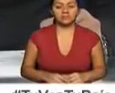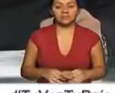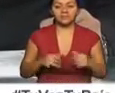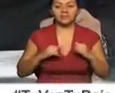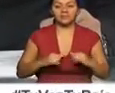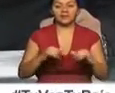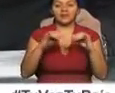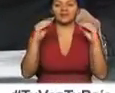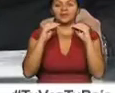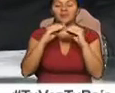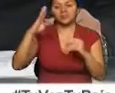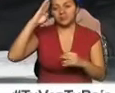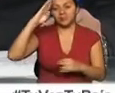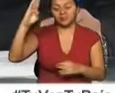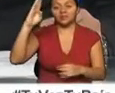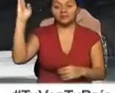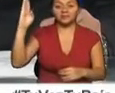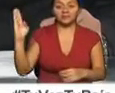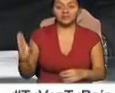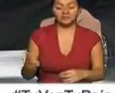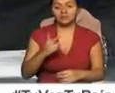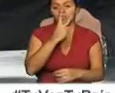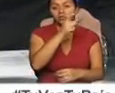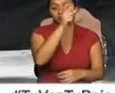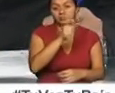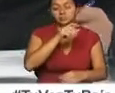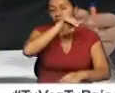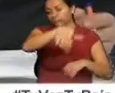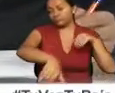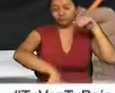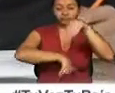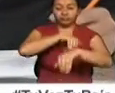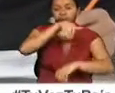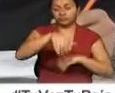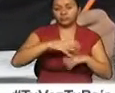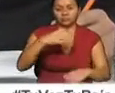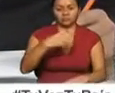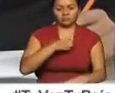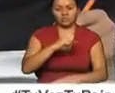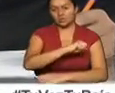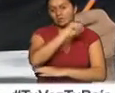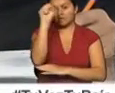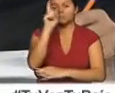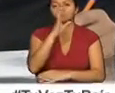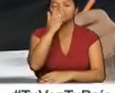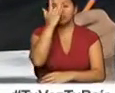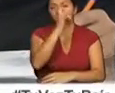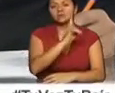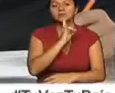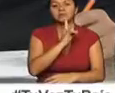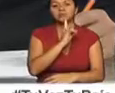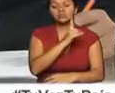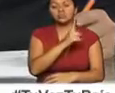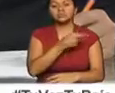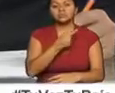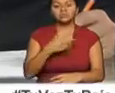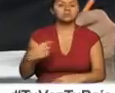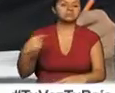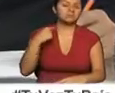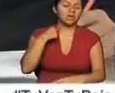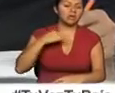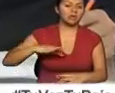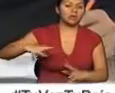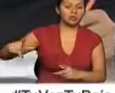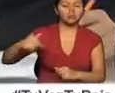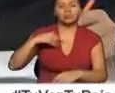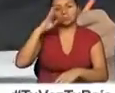Continuamos. La policía brasileña detuvo a dos nadadores olímpicos estadounidenses para aclarar dudas sobre el supuesto robo del que fueron víctimas en Río de